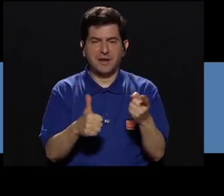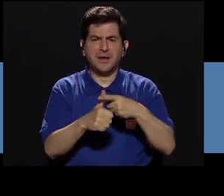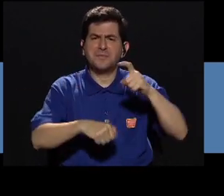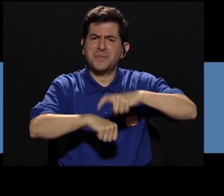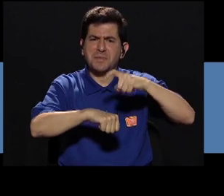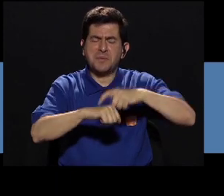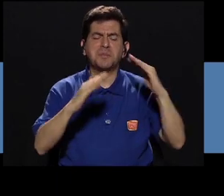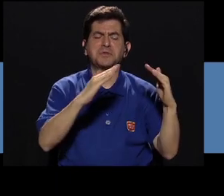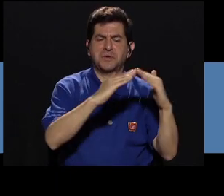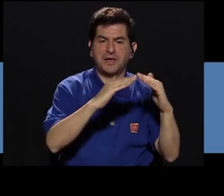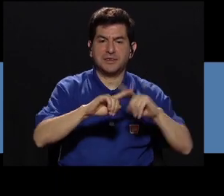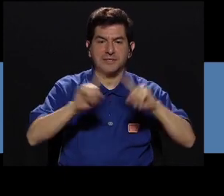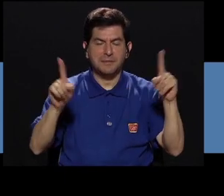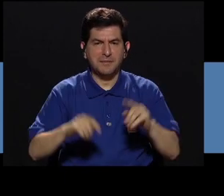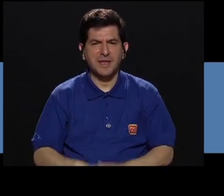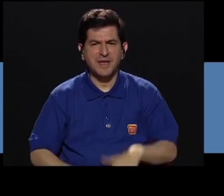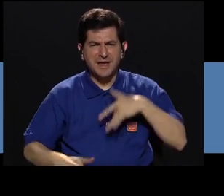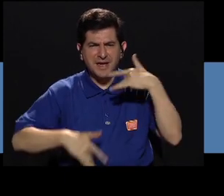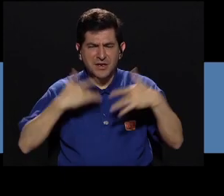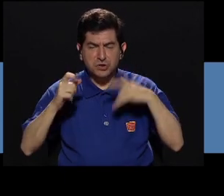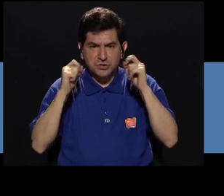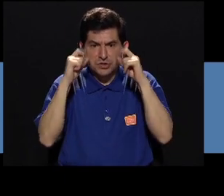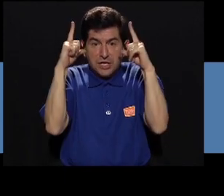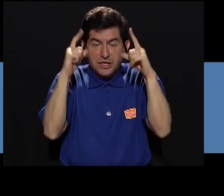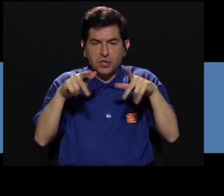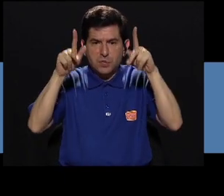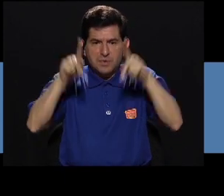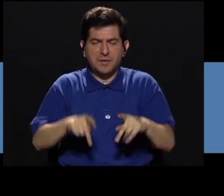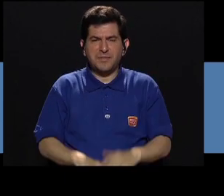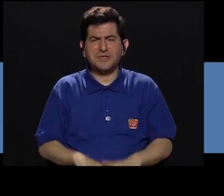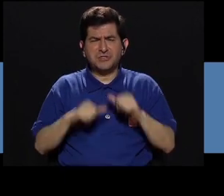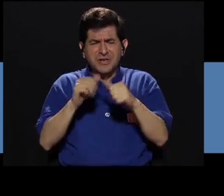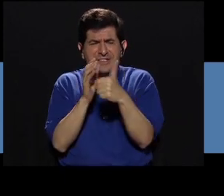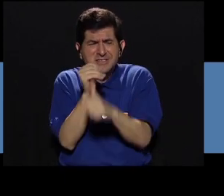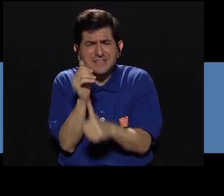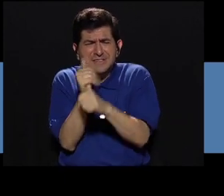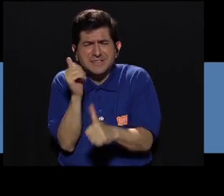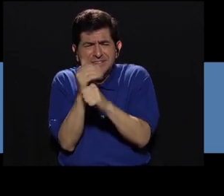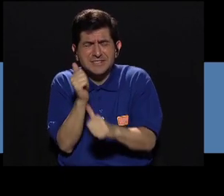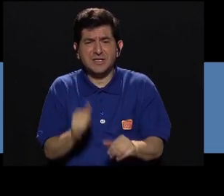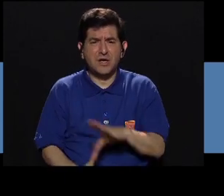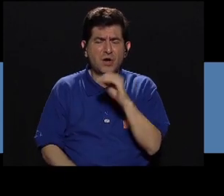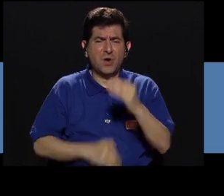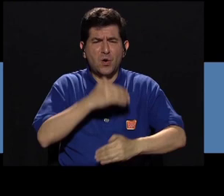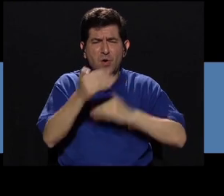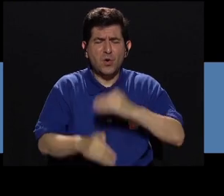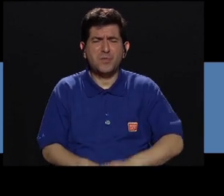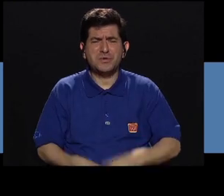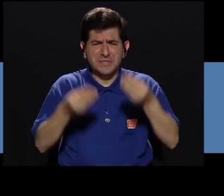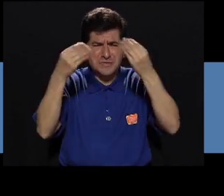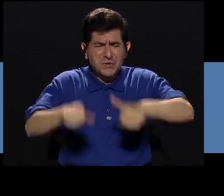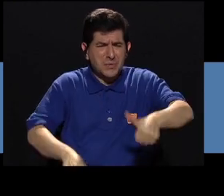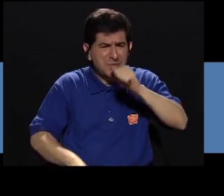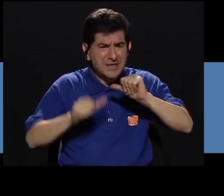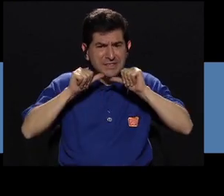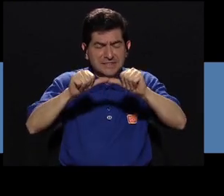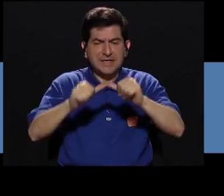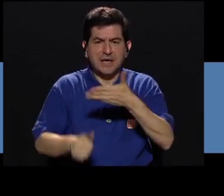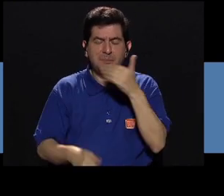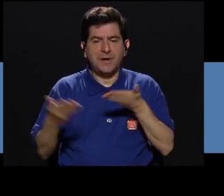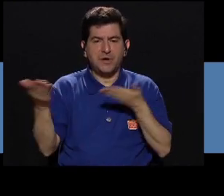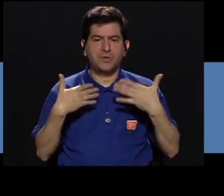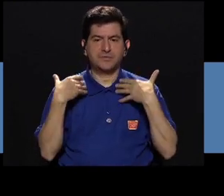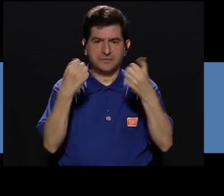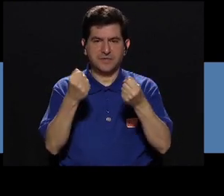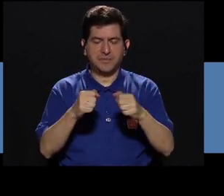principio podemos manejarlo en la casa pero si hay alguna síntoma de alerta como que la persona sigue con mucha diarrea continúa su proceso de deshidratación es mejor acudir a un